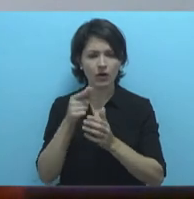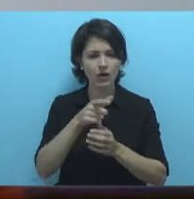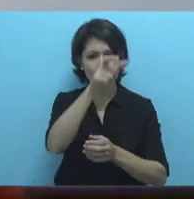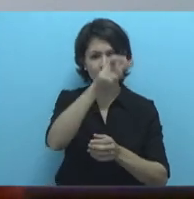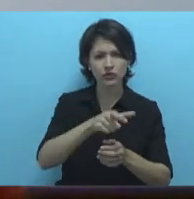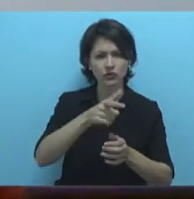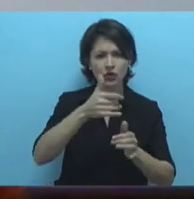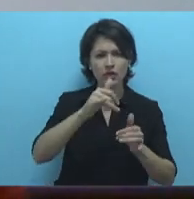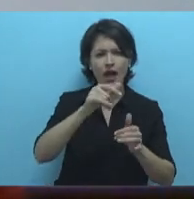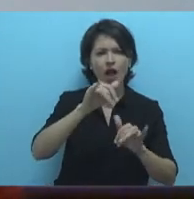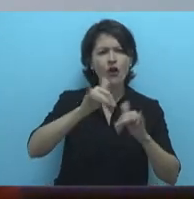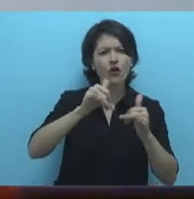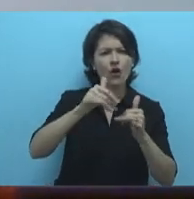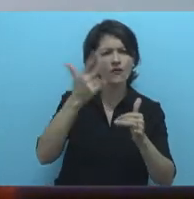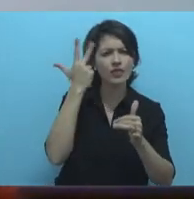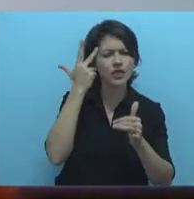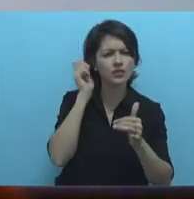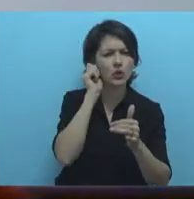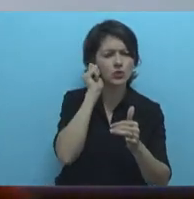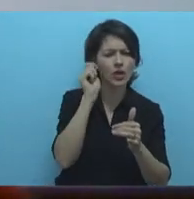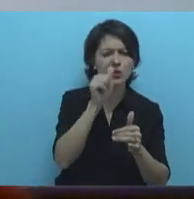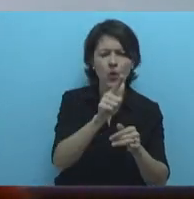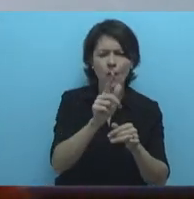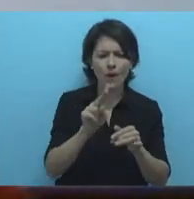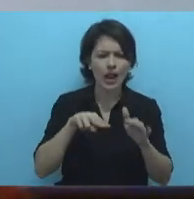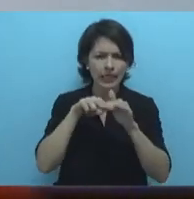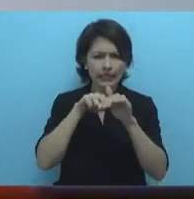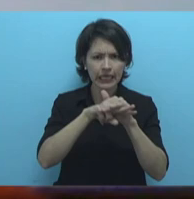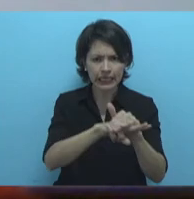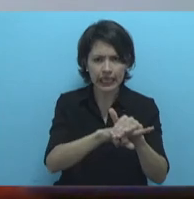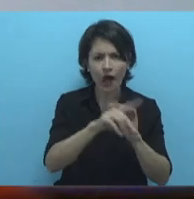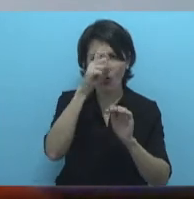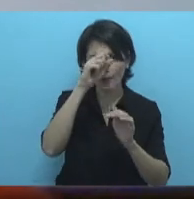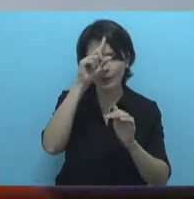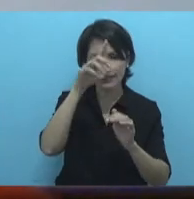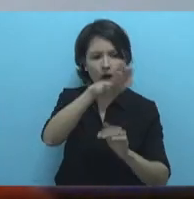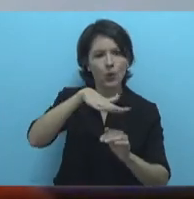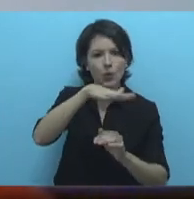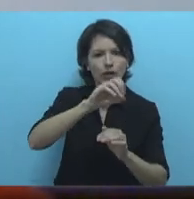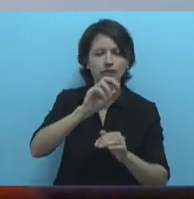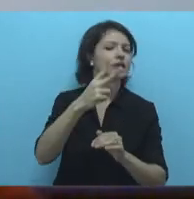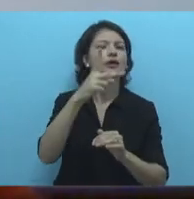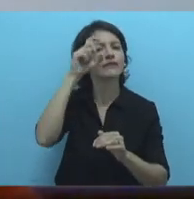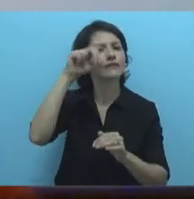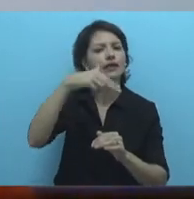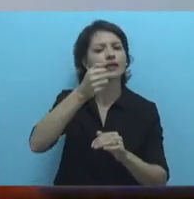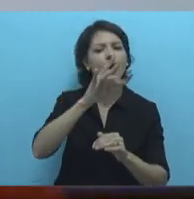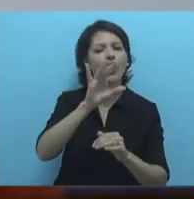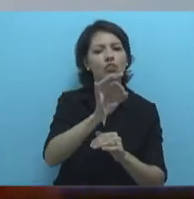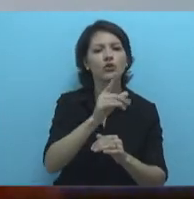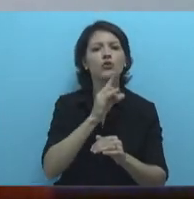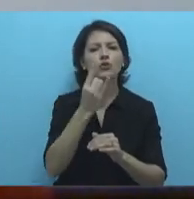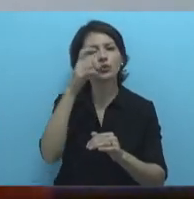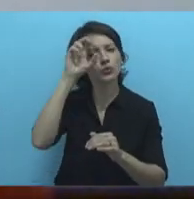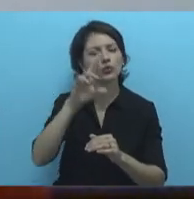facundo no realmente de unido hoy está internado en el hospital de venado tuerto con una asistencia mecánica para poder